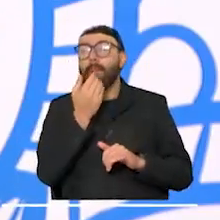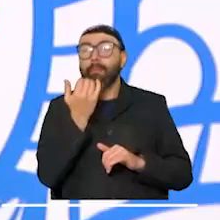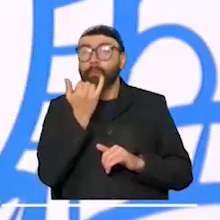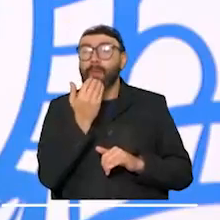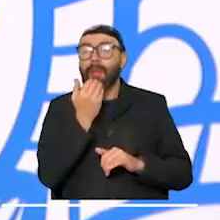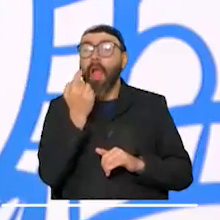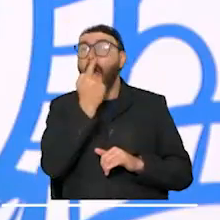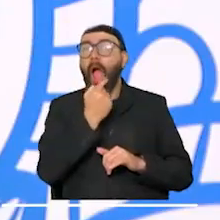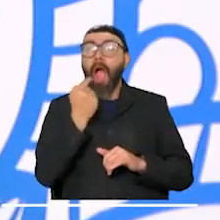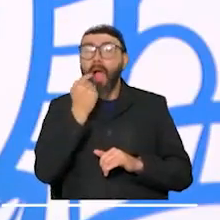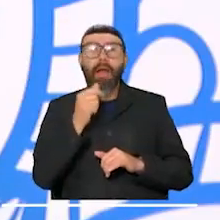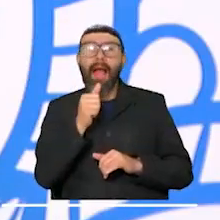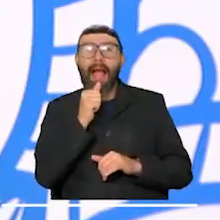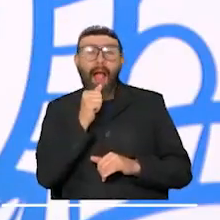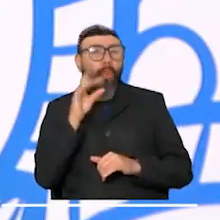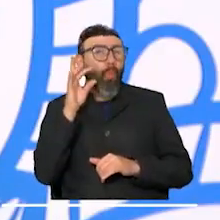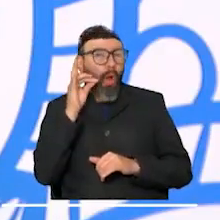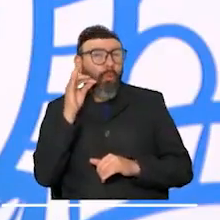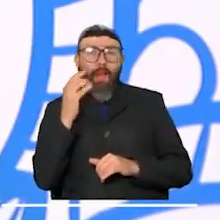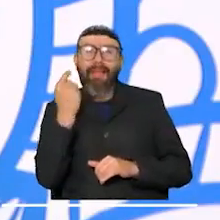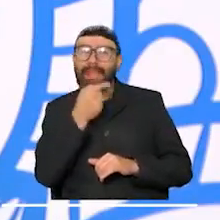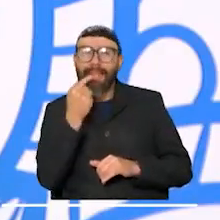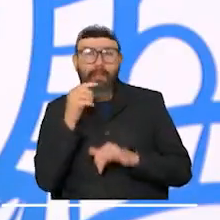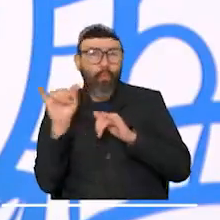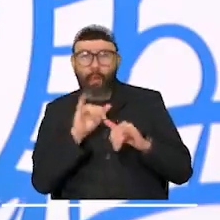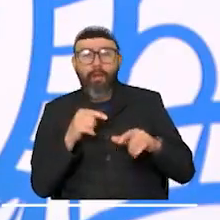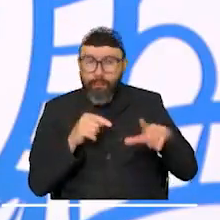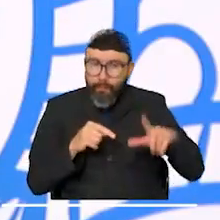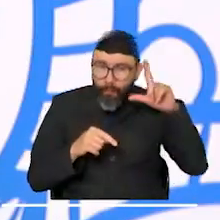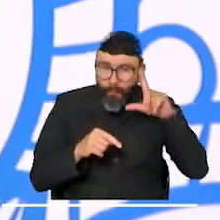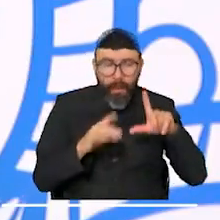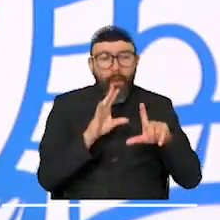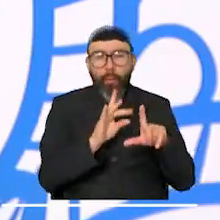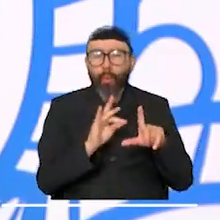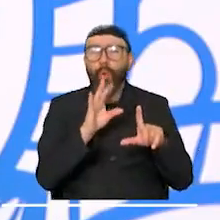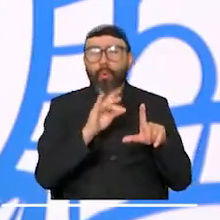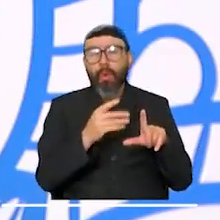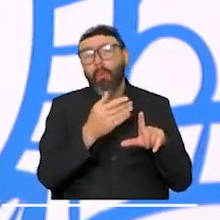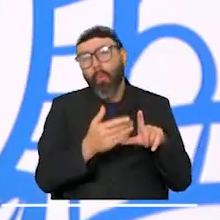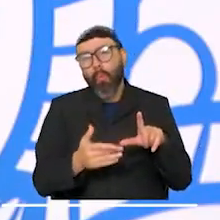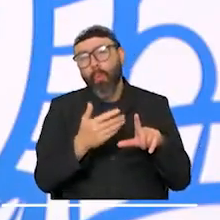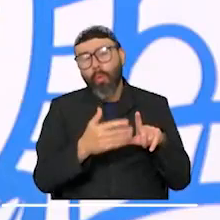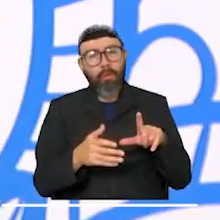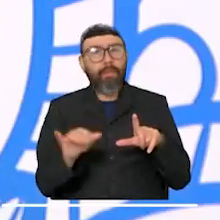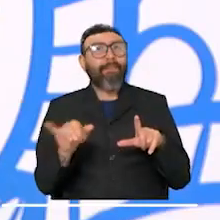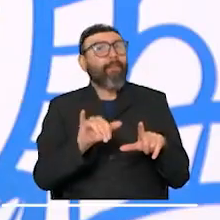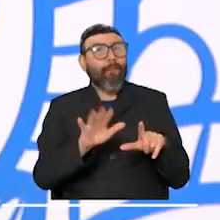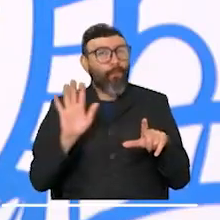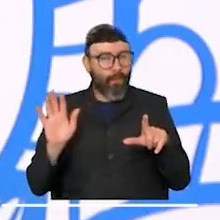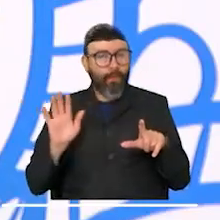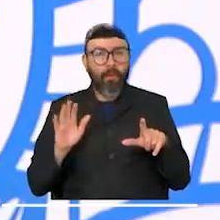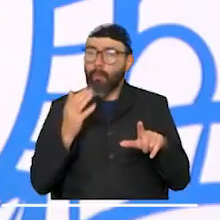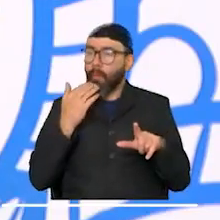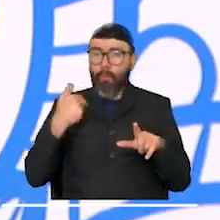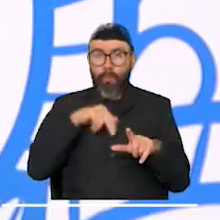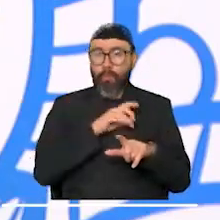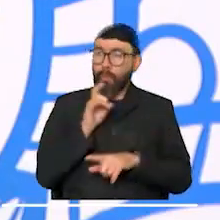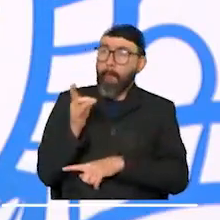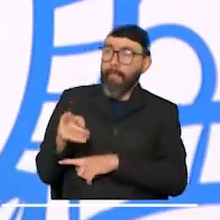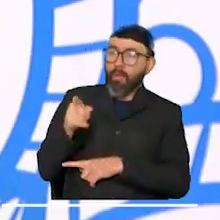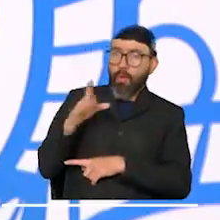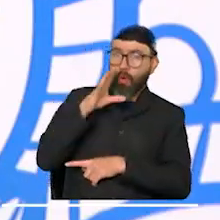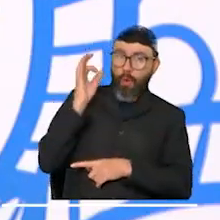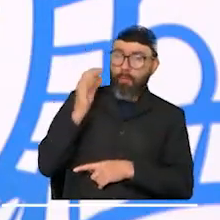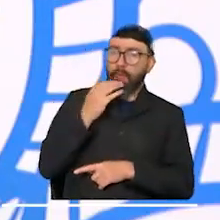y agua y es natural es natural que esto suceda por eso es que a nuestra ventaja en comparación a los hombres es que nosotras podemos